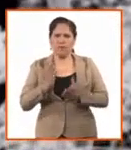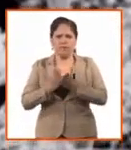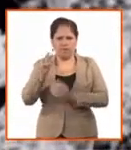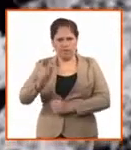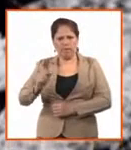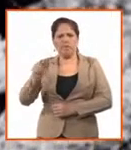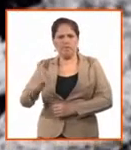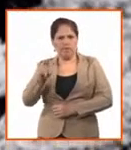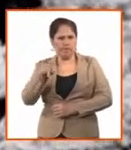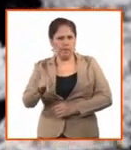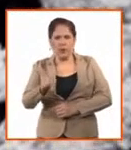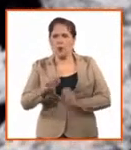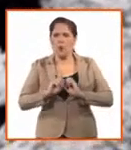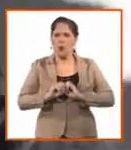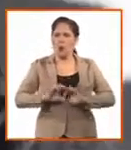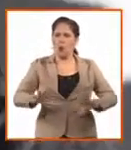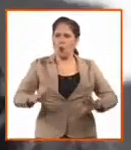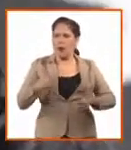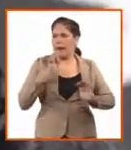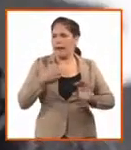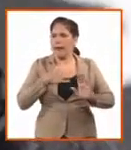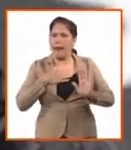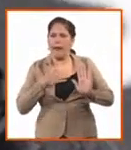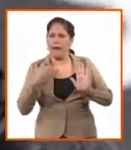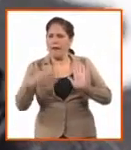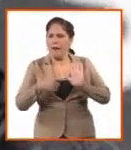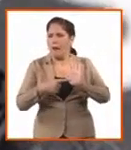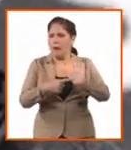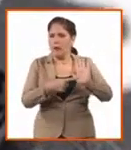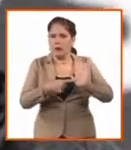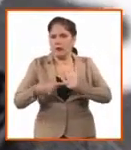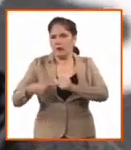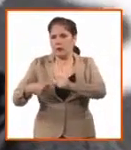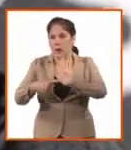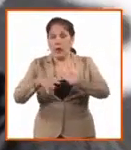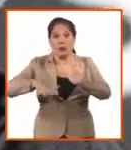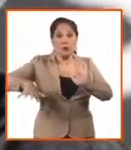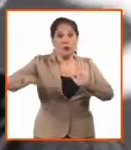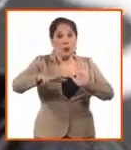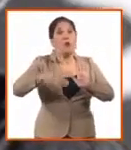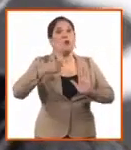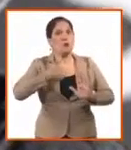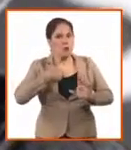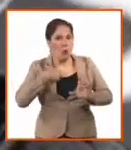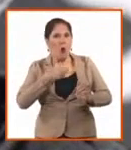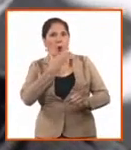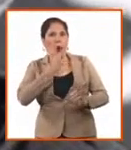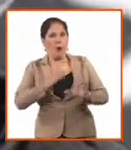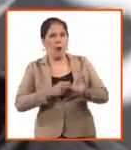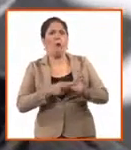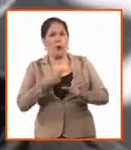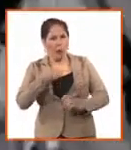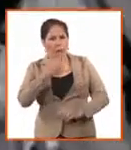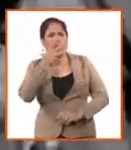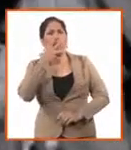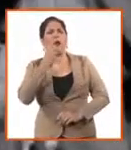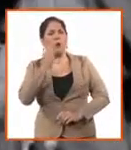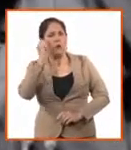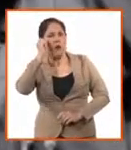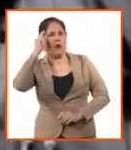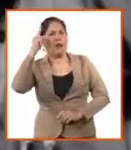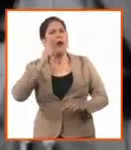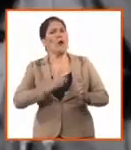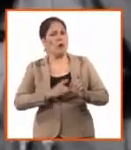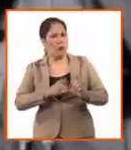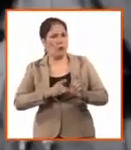Ese honor que lo lleva a mostrar ante todo el mundo su condición de joven comunista. Que no